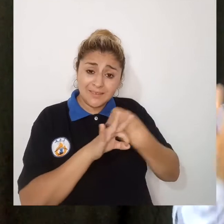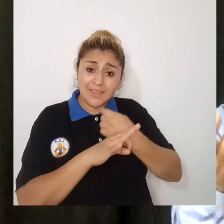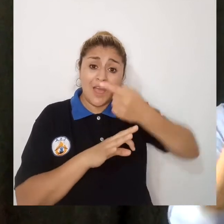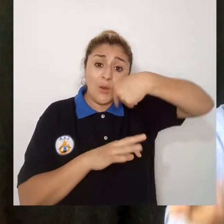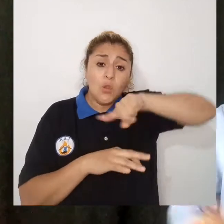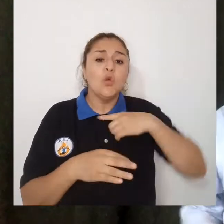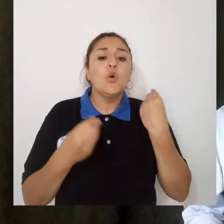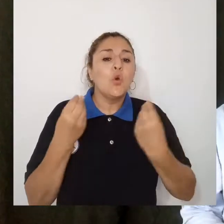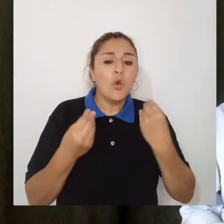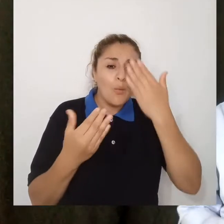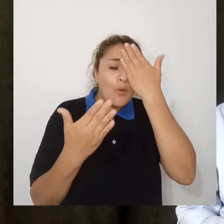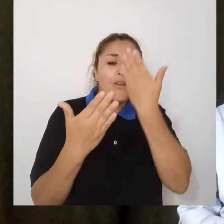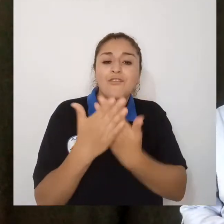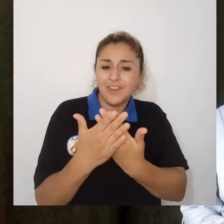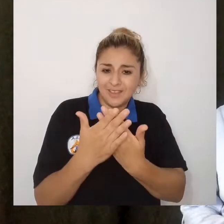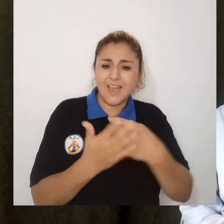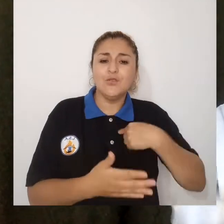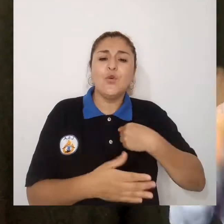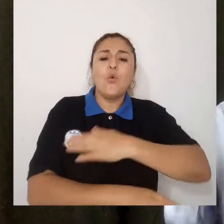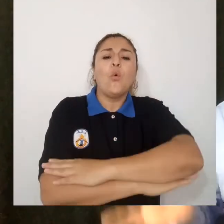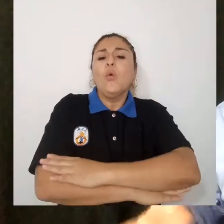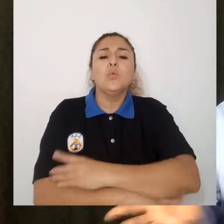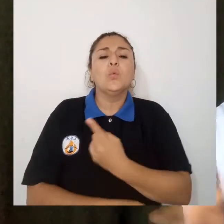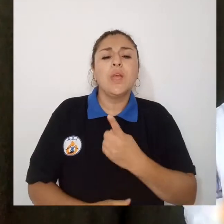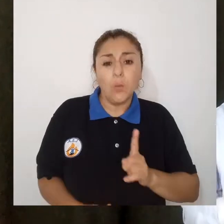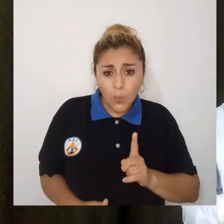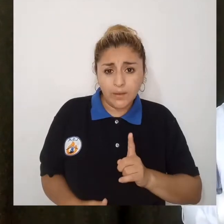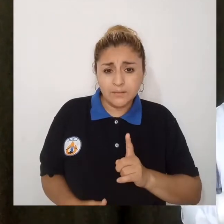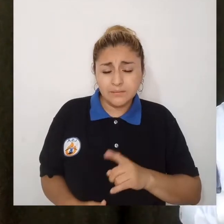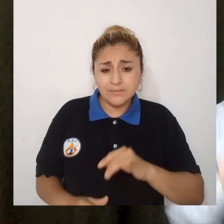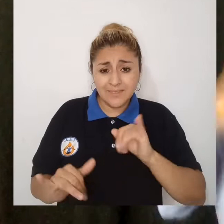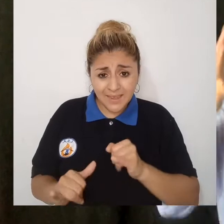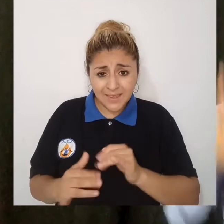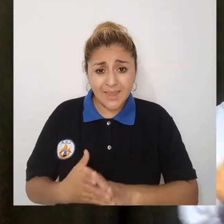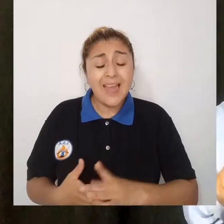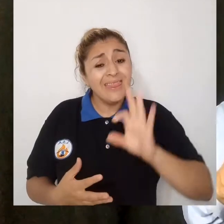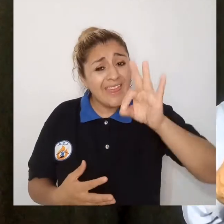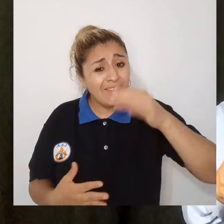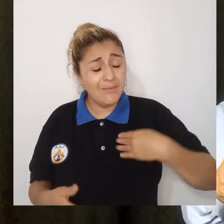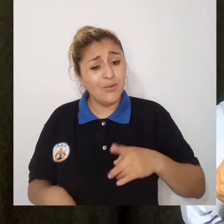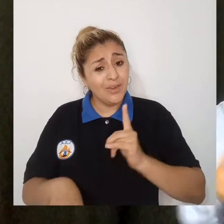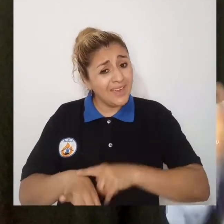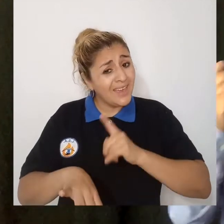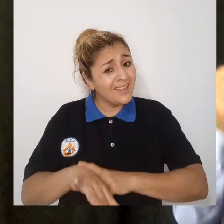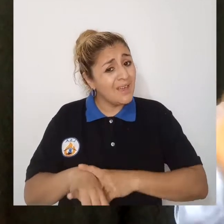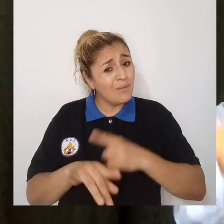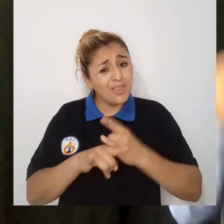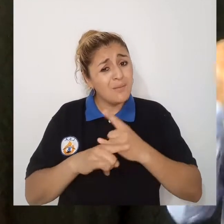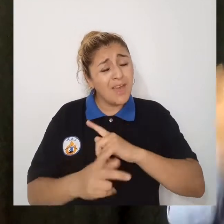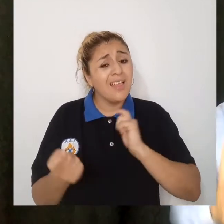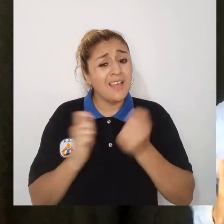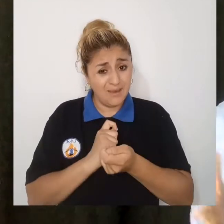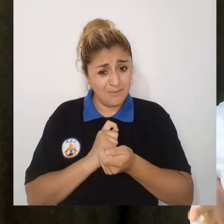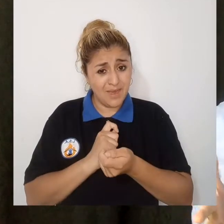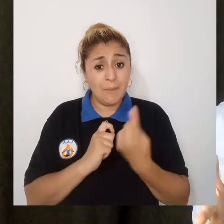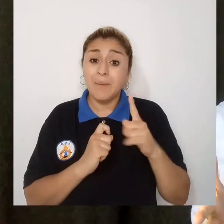de velar unos por otros porque los tiempos cambian pero la palabra es la misma y nos desafía este